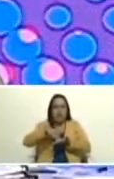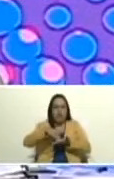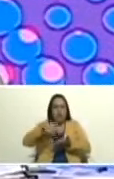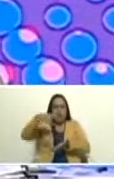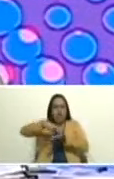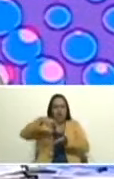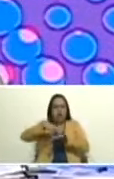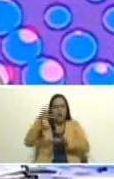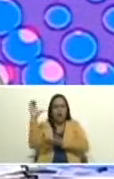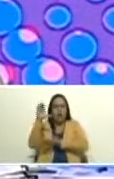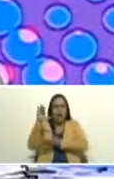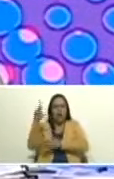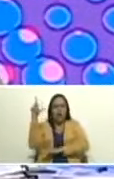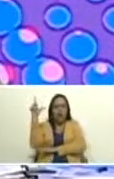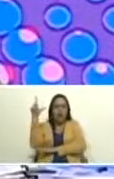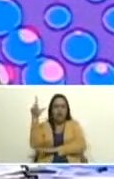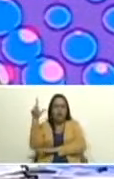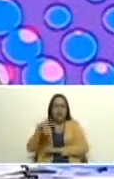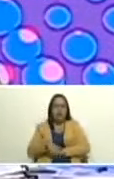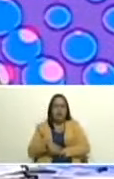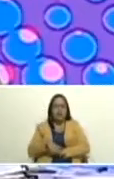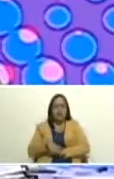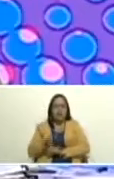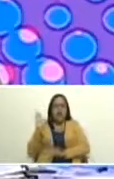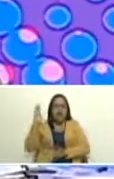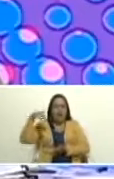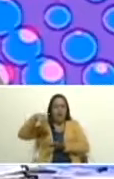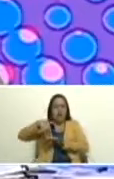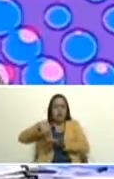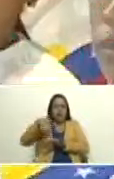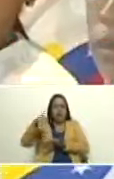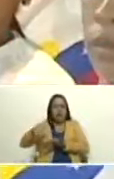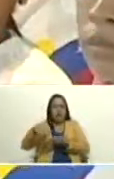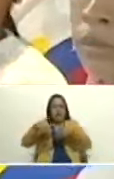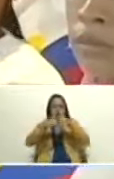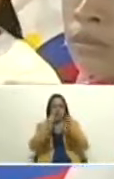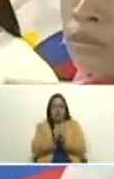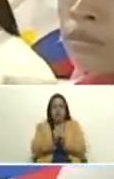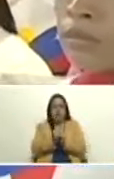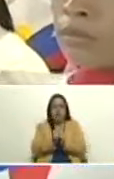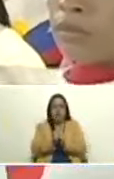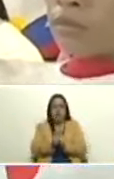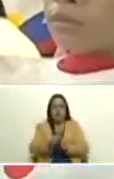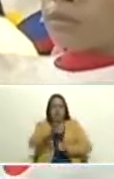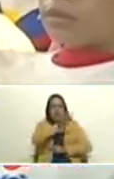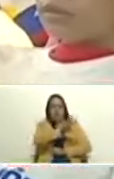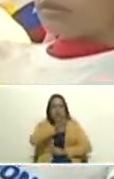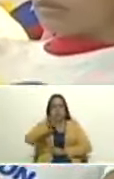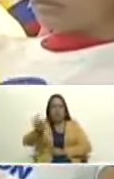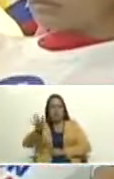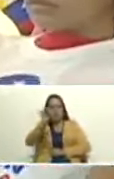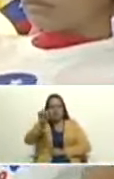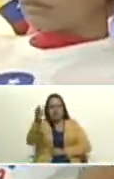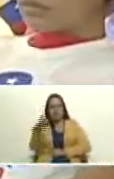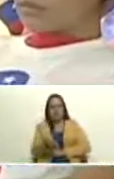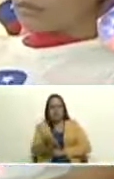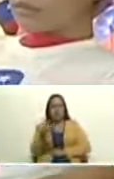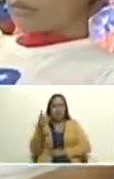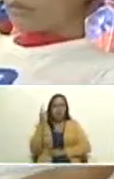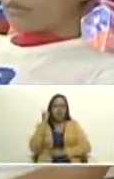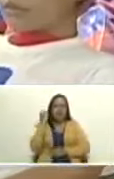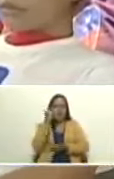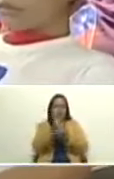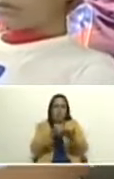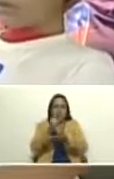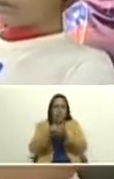Caracas, Lara, Aragua, Anzoátegui. El 54% de las mujeres inscritas.